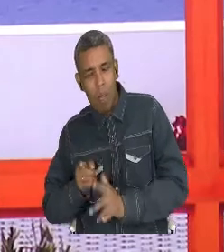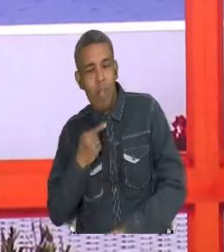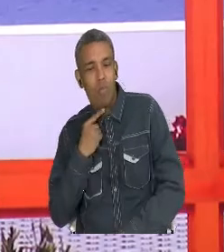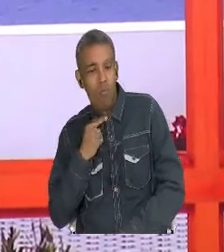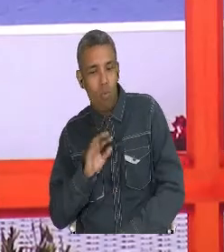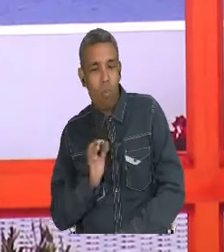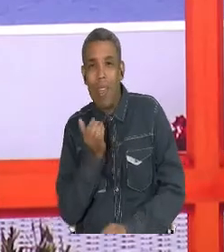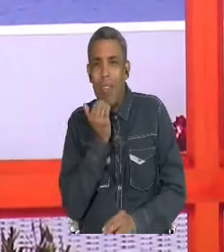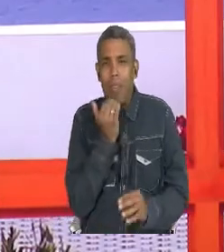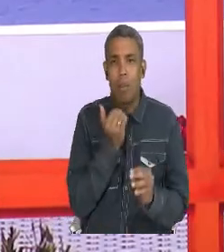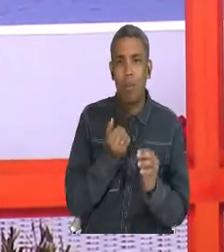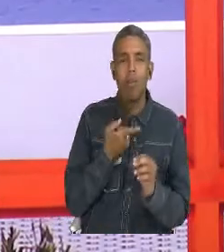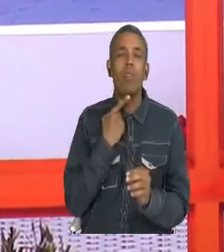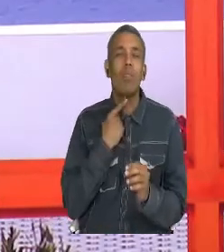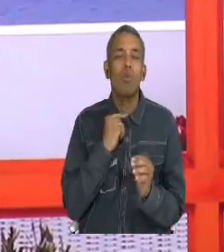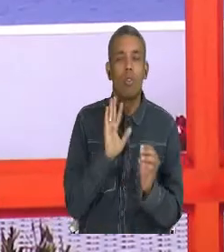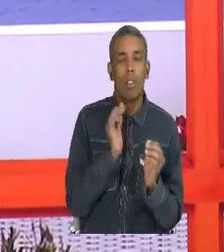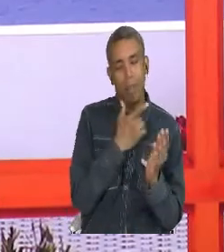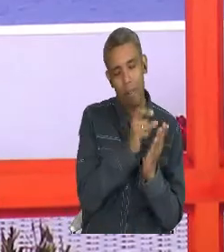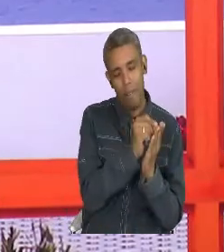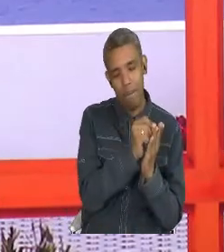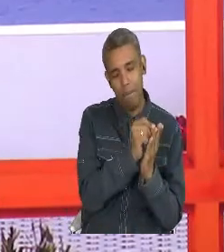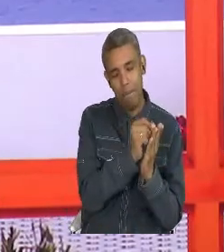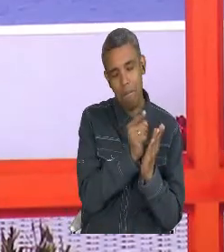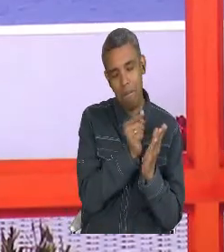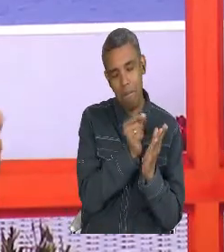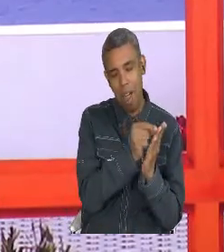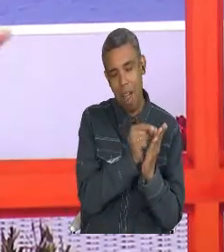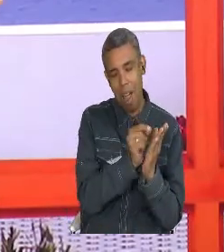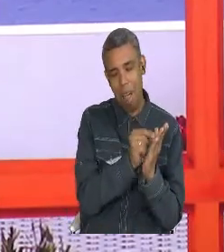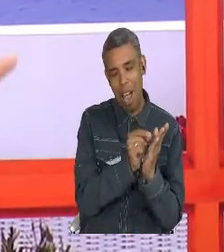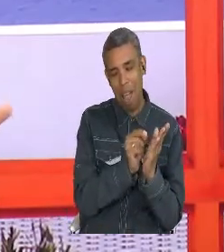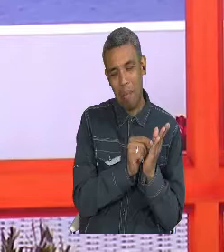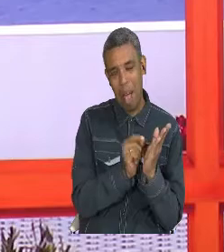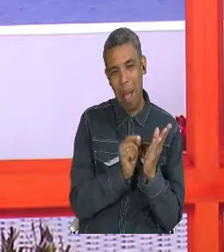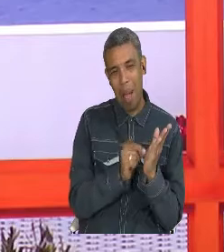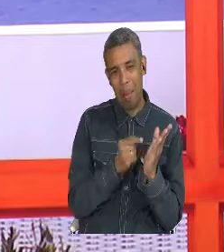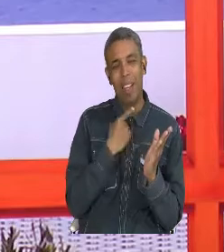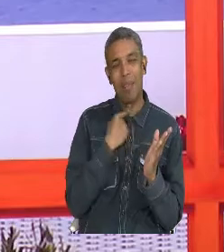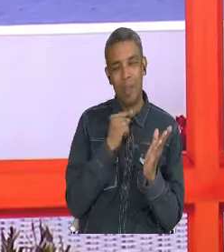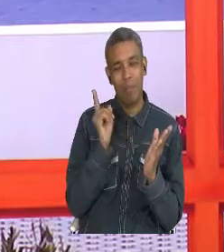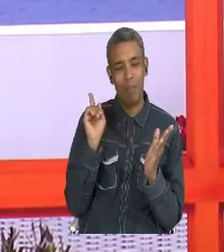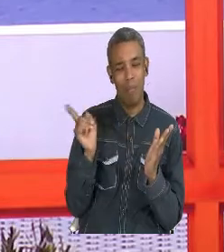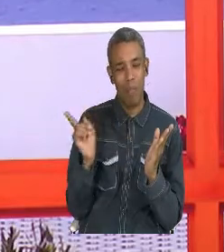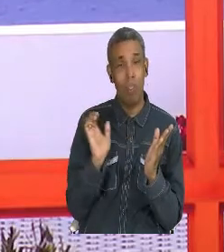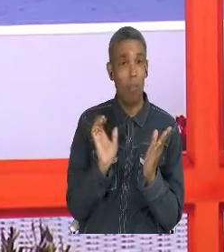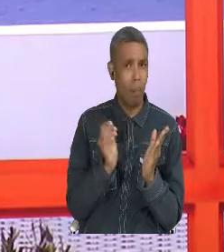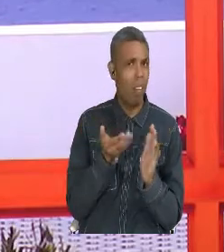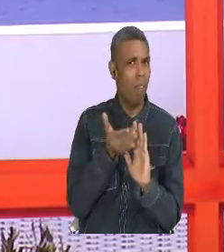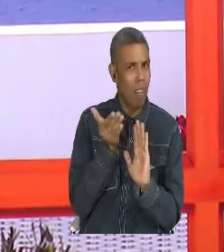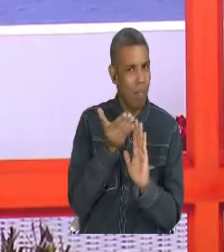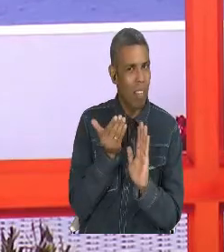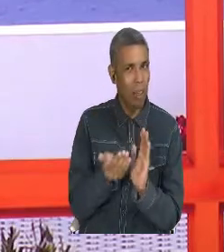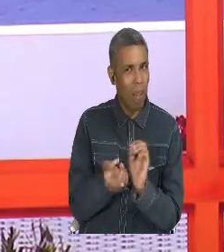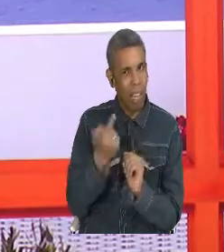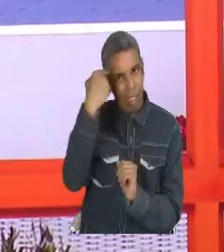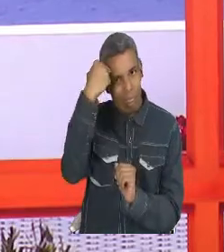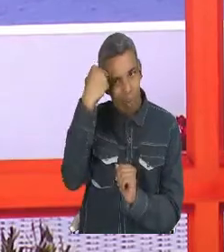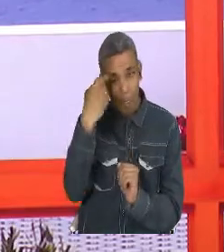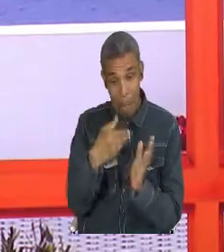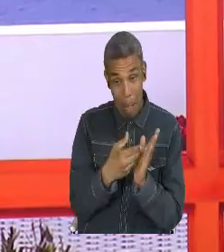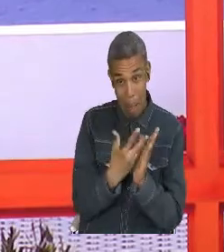lista, qué me gusta hacer, qué cosas se me facilitan, por ejemplo, pues yo voy a tenerlas más claras y las voy a realizar. ¿Y eso qué me va a llevar a mí? Pues a una